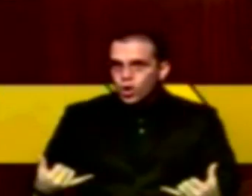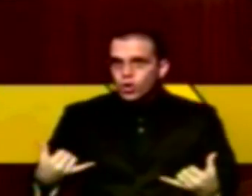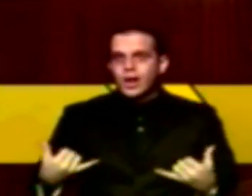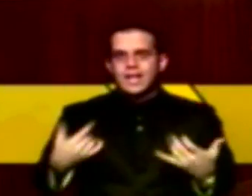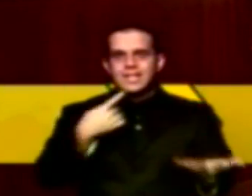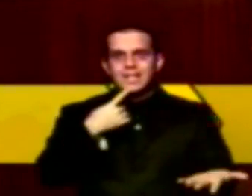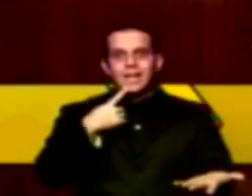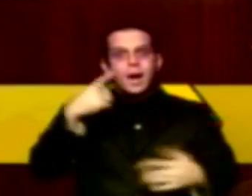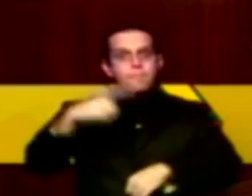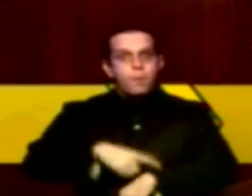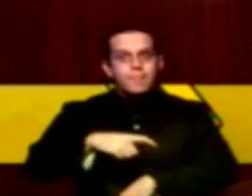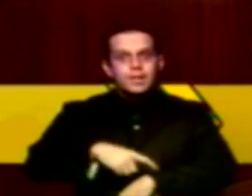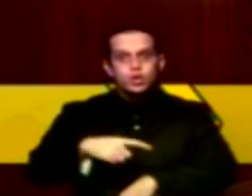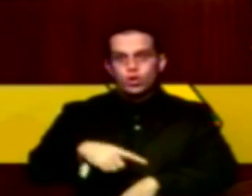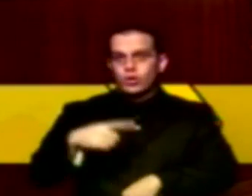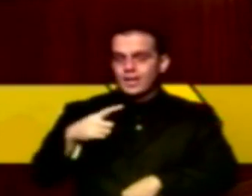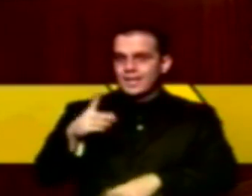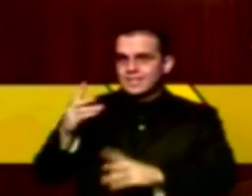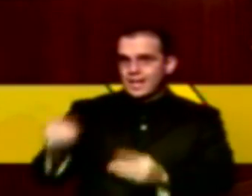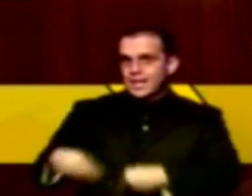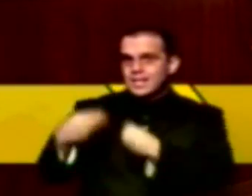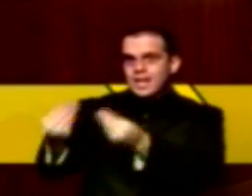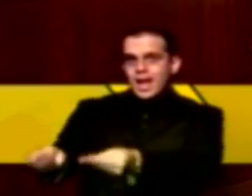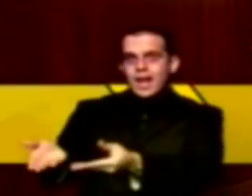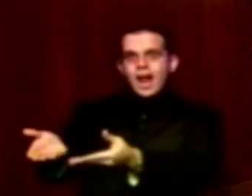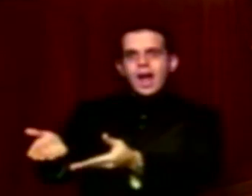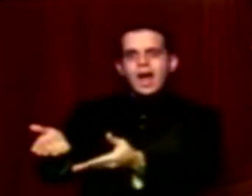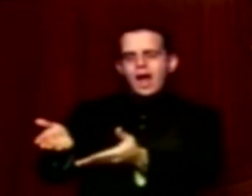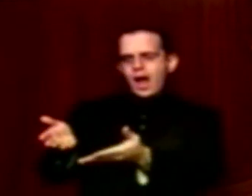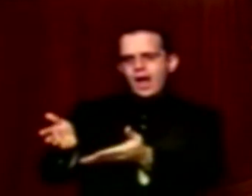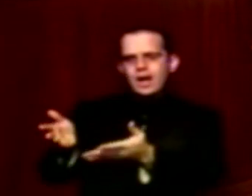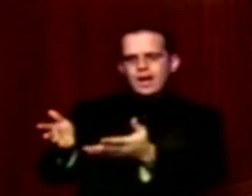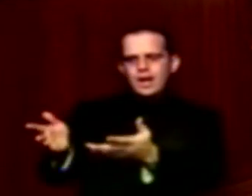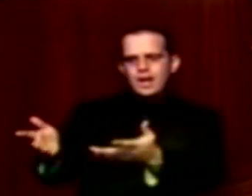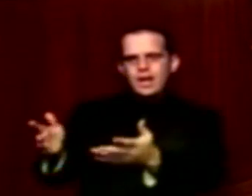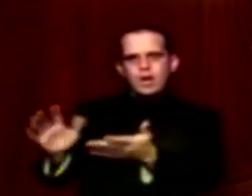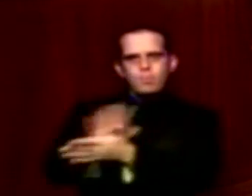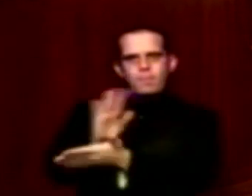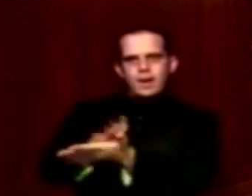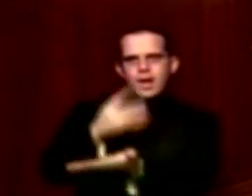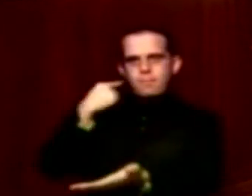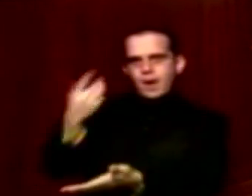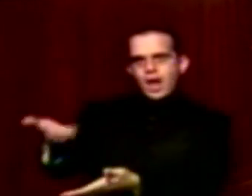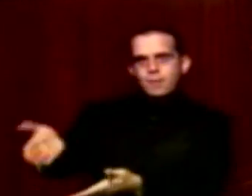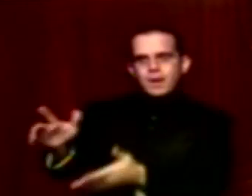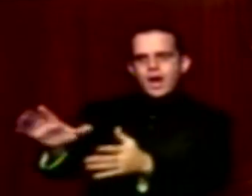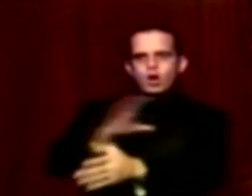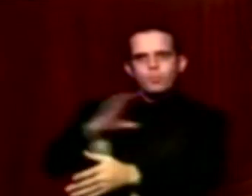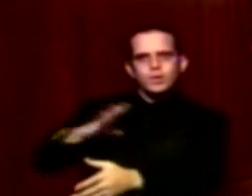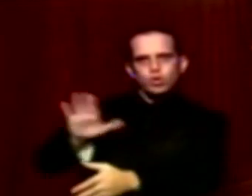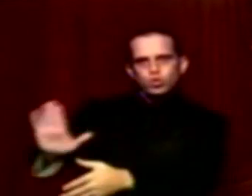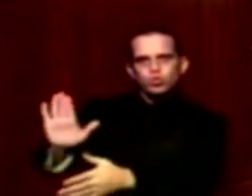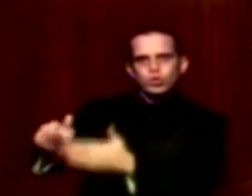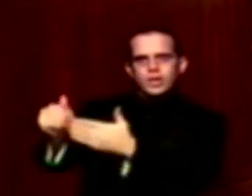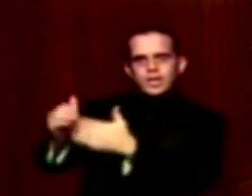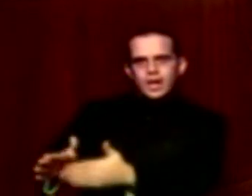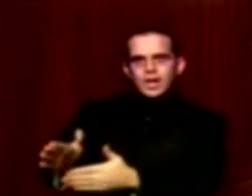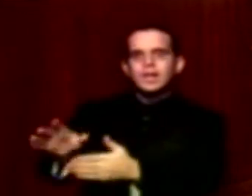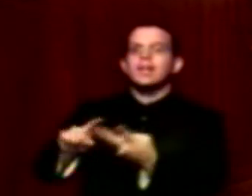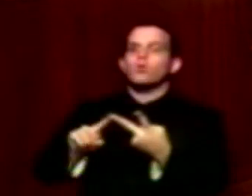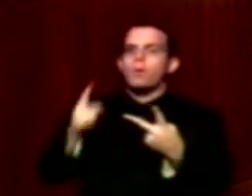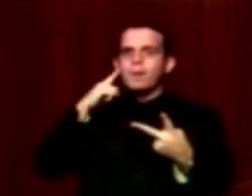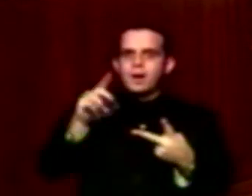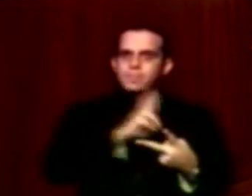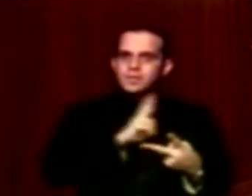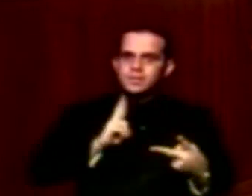que se le entregaba la llamada carpeta al liderato de la comisión y al liderato del cuerpo, a la presidenta de la Cámara y, al presidente de la comisión, se